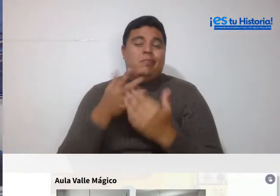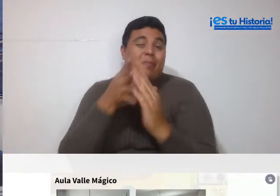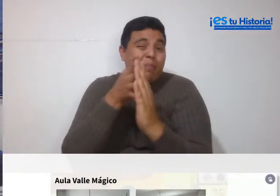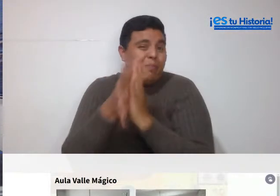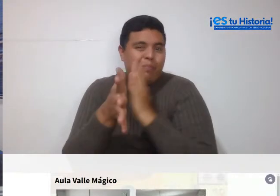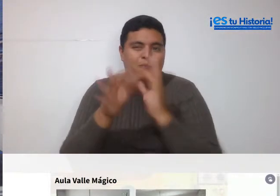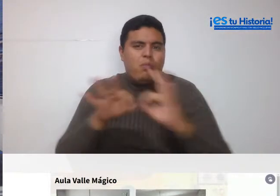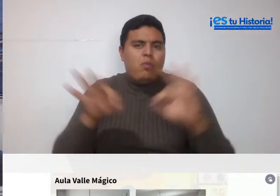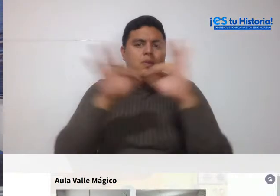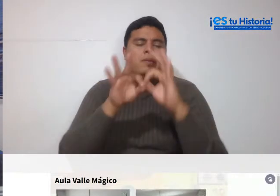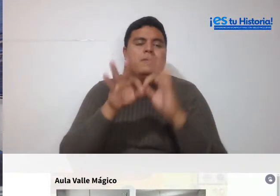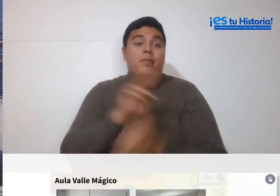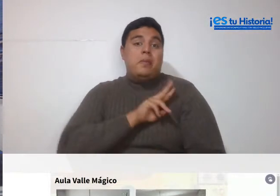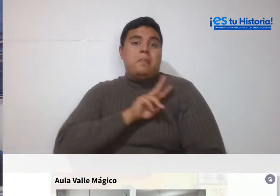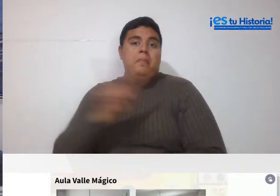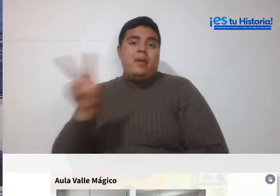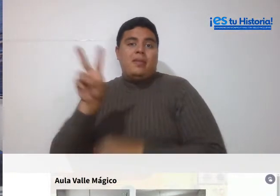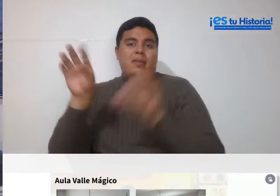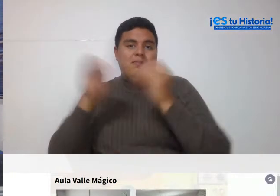solamente es para los niños,